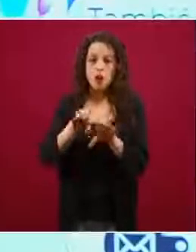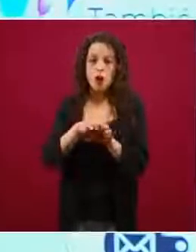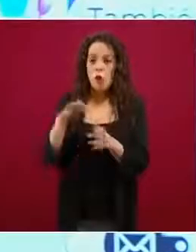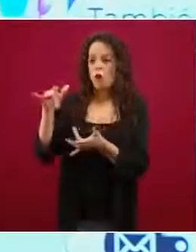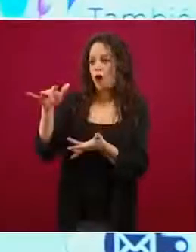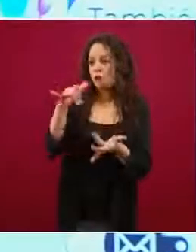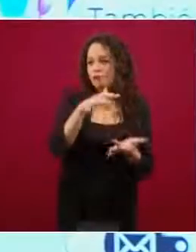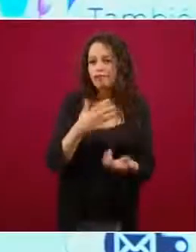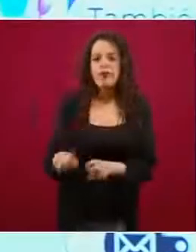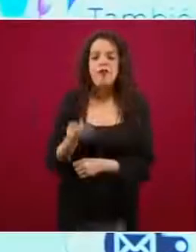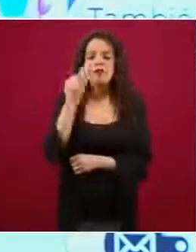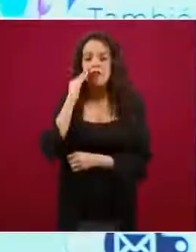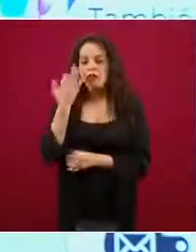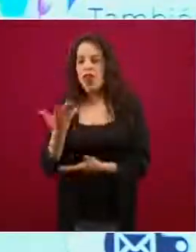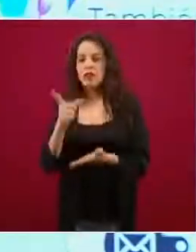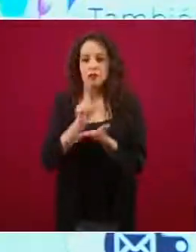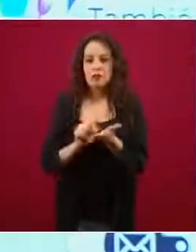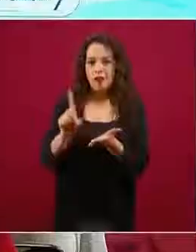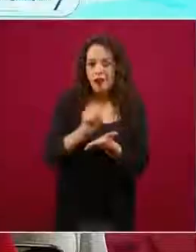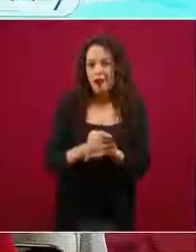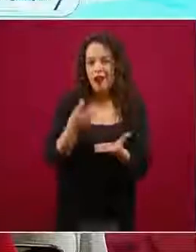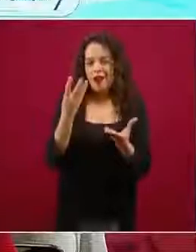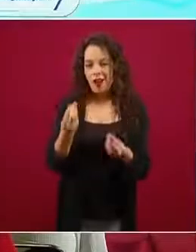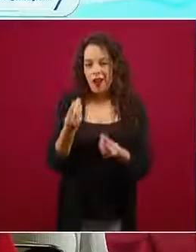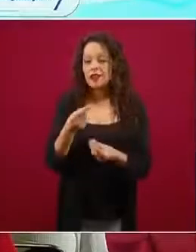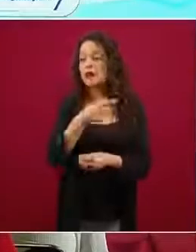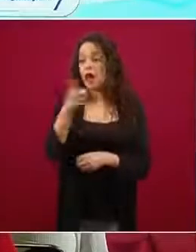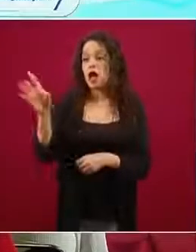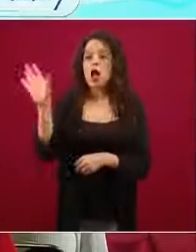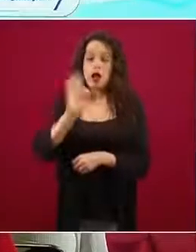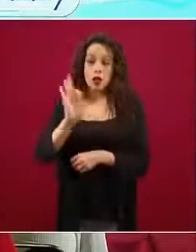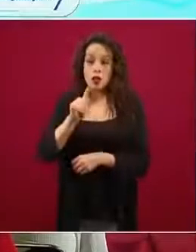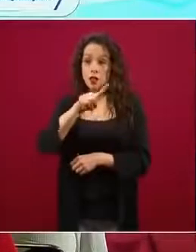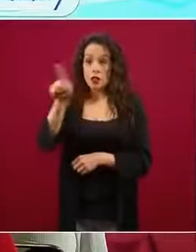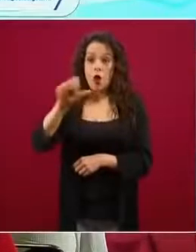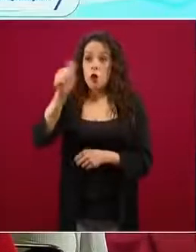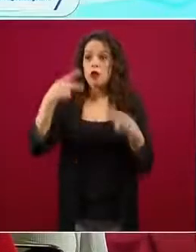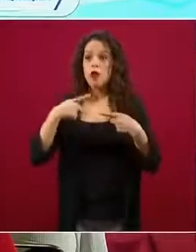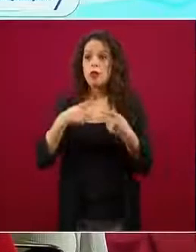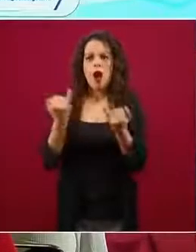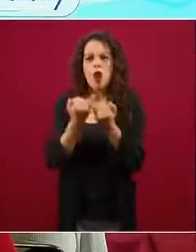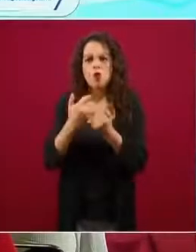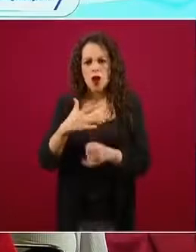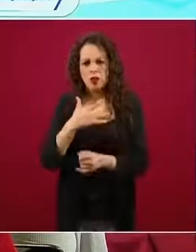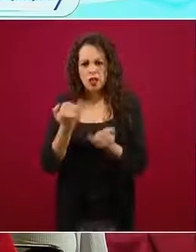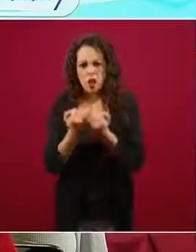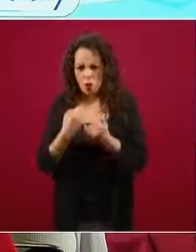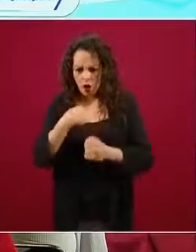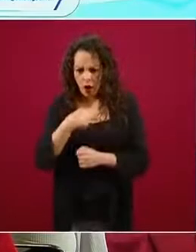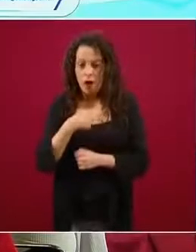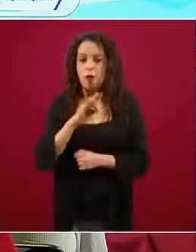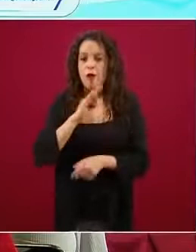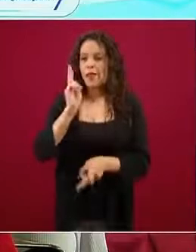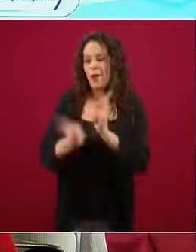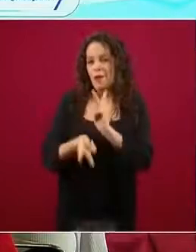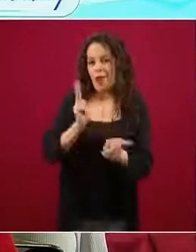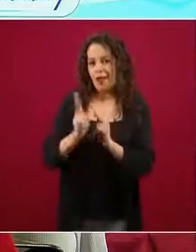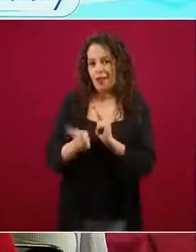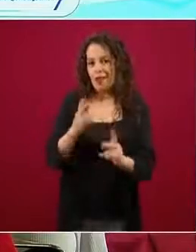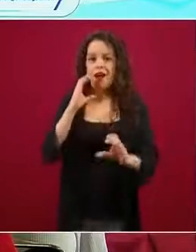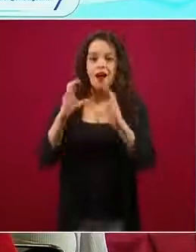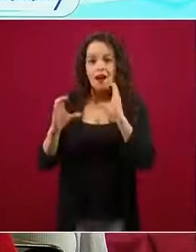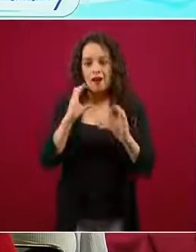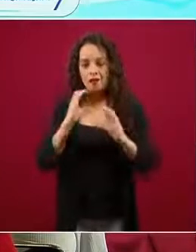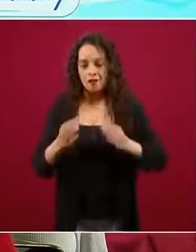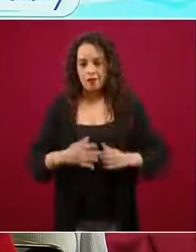misma situación. Y mantener nuestra salud física en la mejor forma